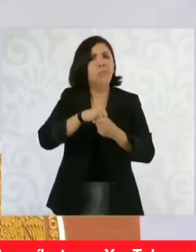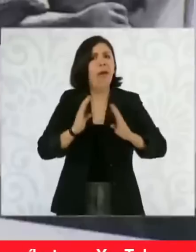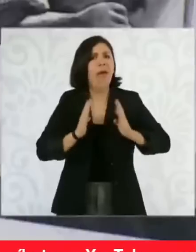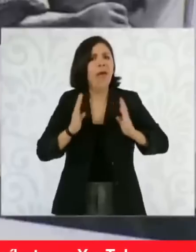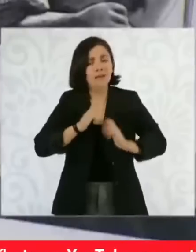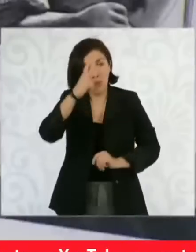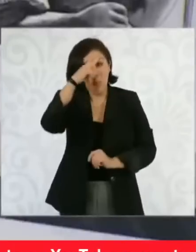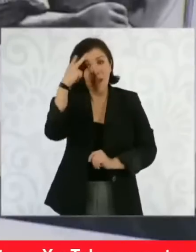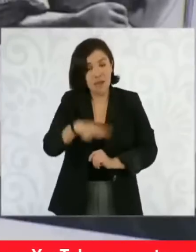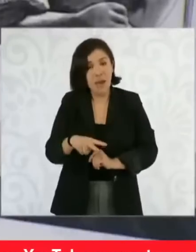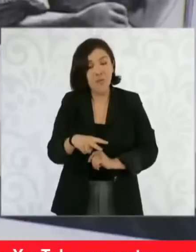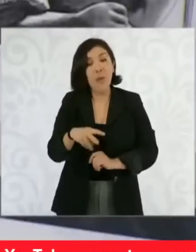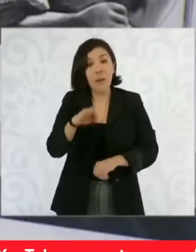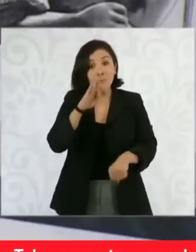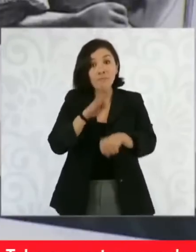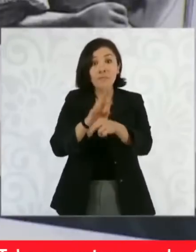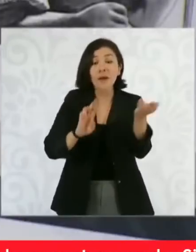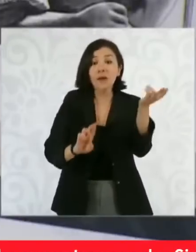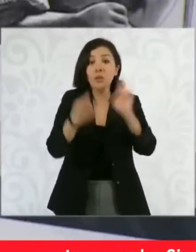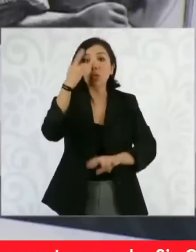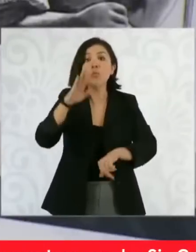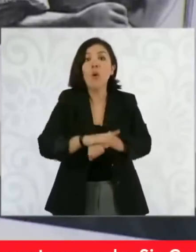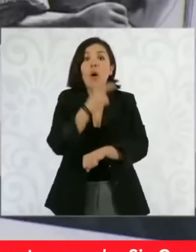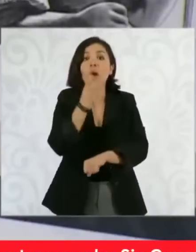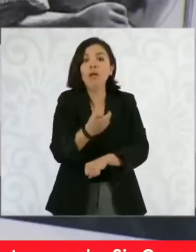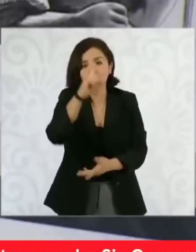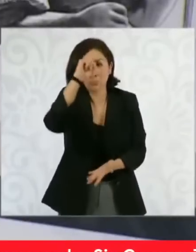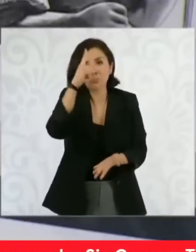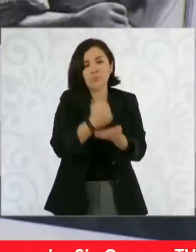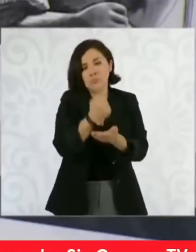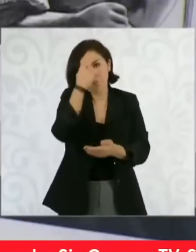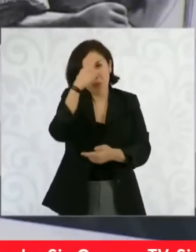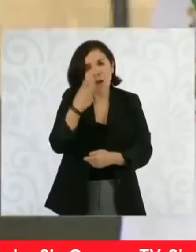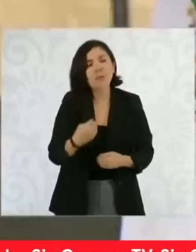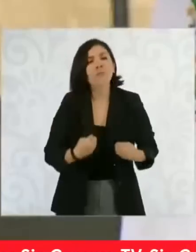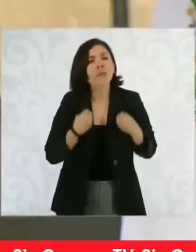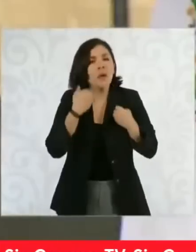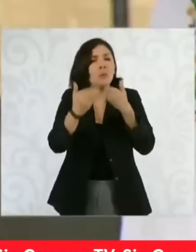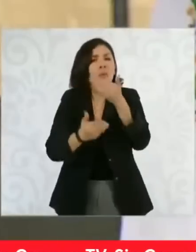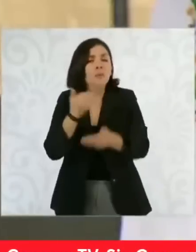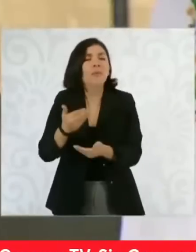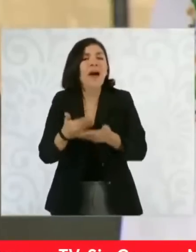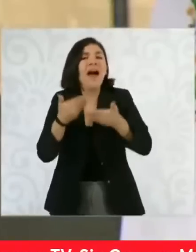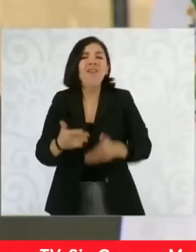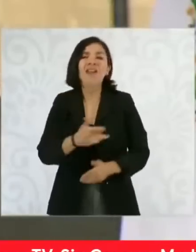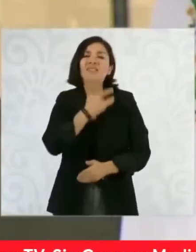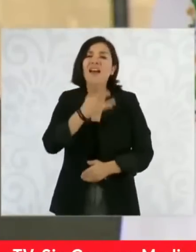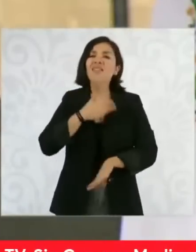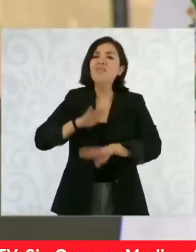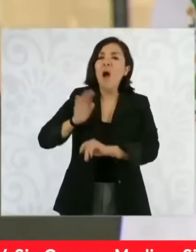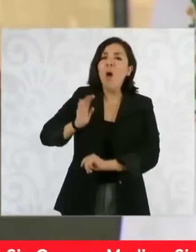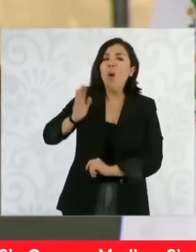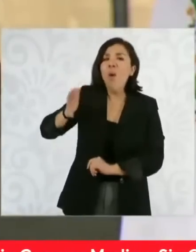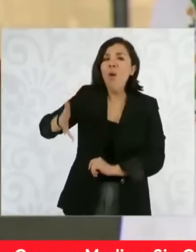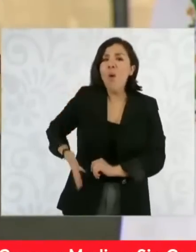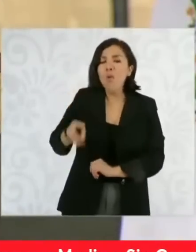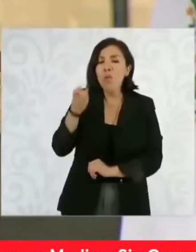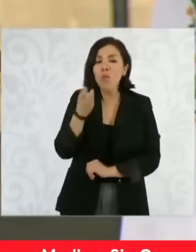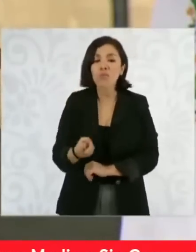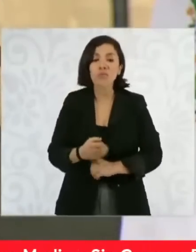el movimiento revolucionario, ya que marcó nuestro origen, del que nos sentimos muy orgullosos.